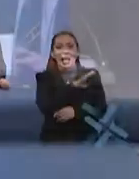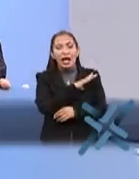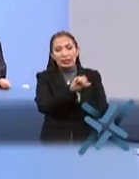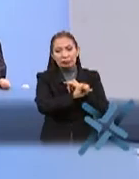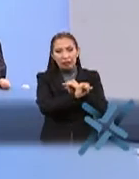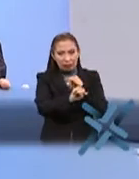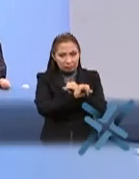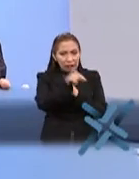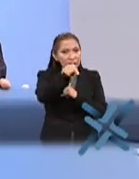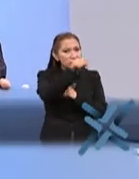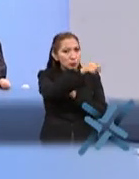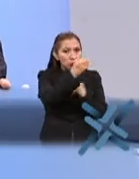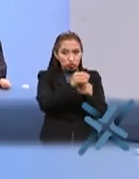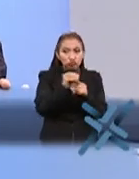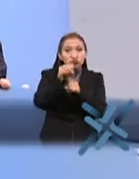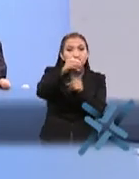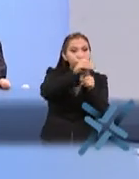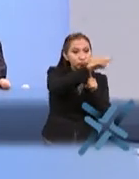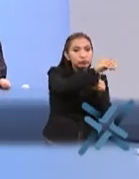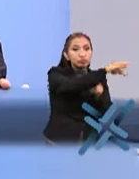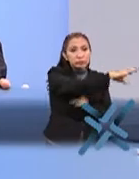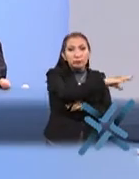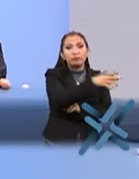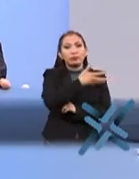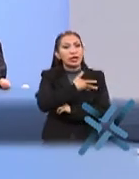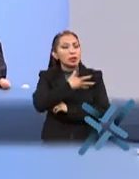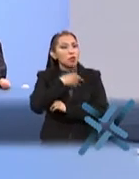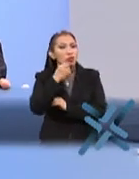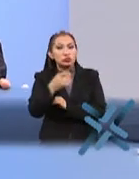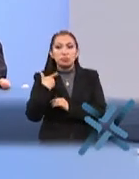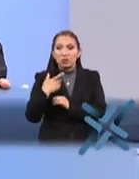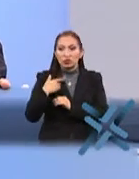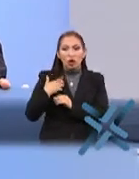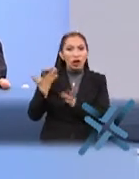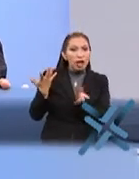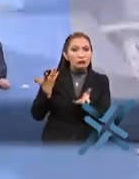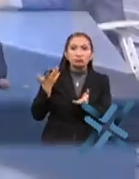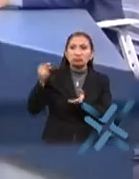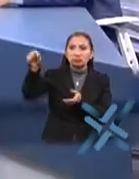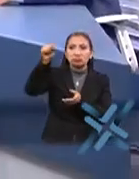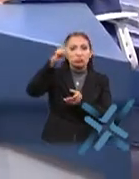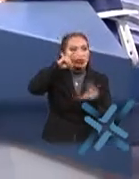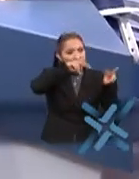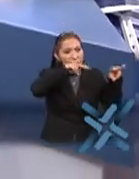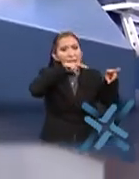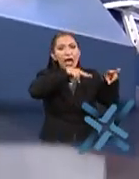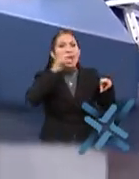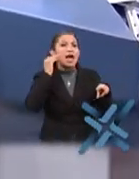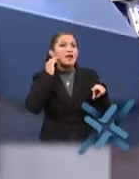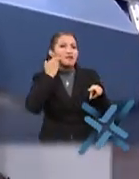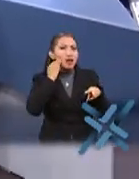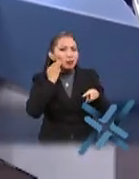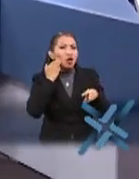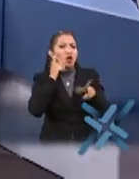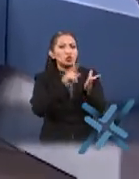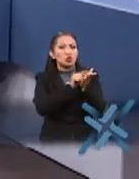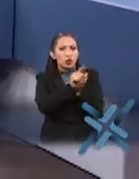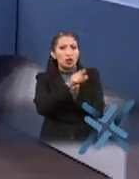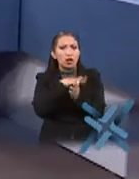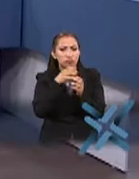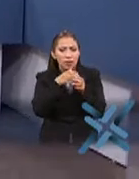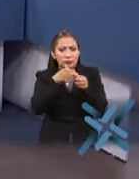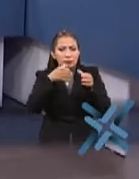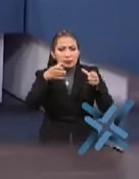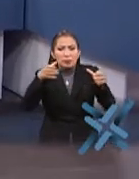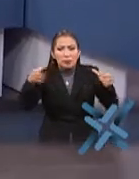sociales que tienen mucho impacto, tenemos muchos seguidores, millones en Twitter, en Facebook, y en realidad hemos crecido